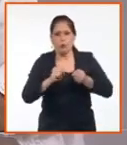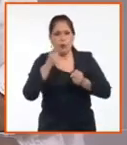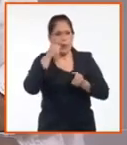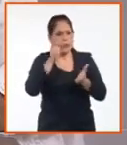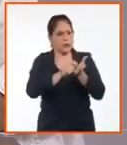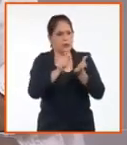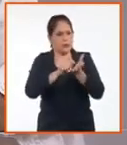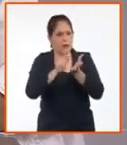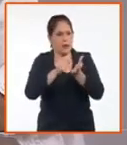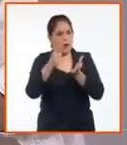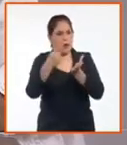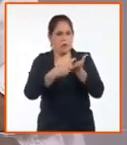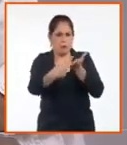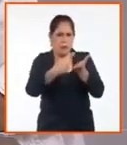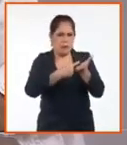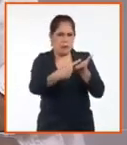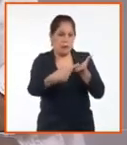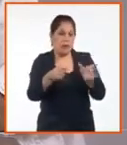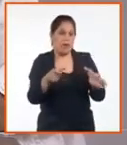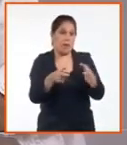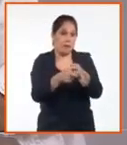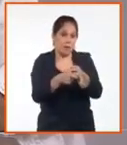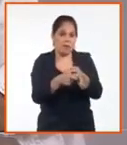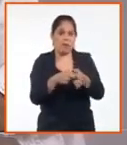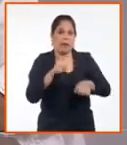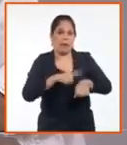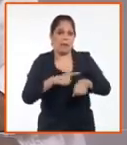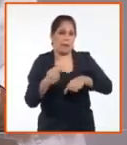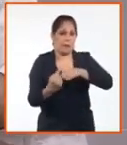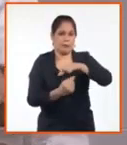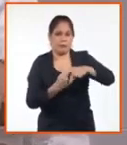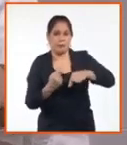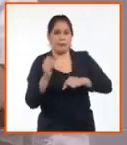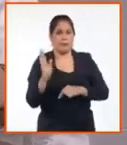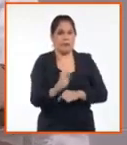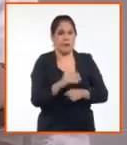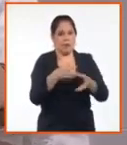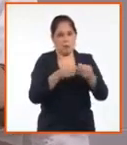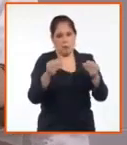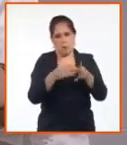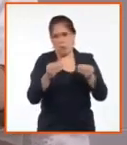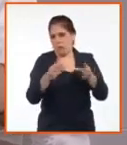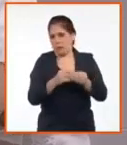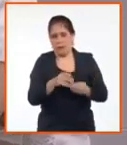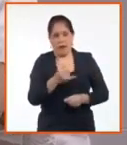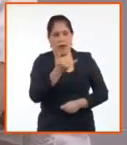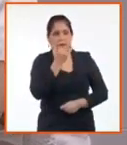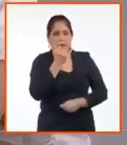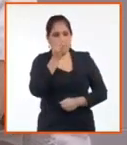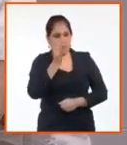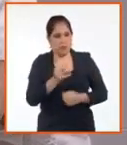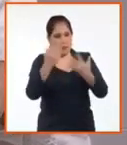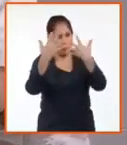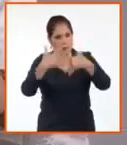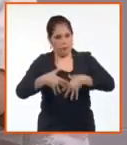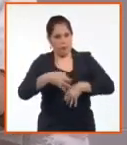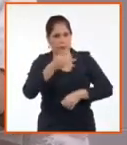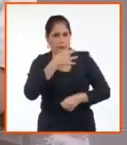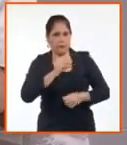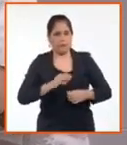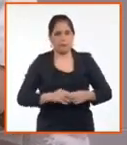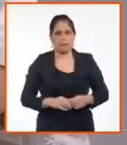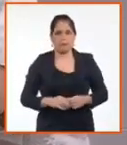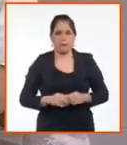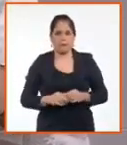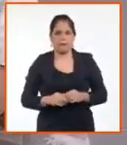para poder minimizar los tiempos de arribo de esas materias primas y las afectaciones a nuestro sistema nacional de